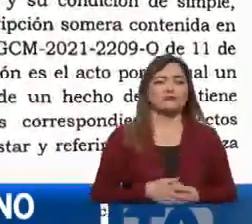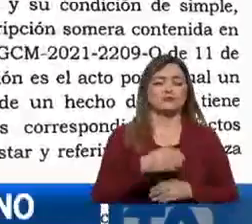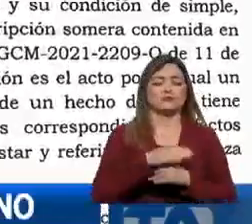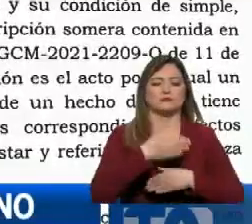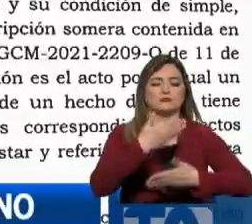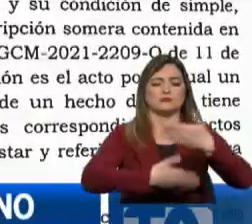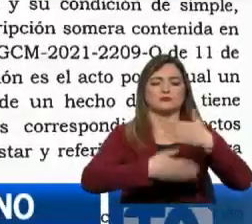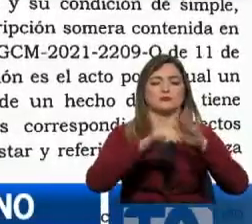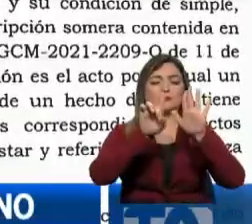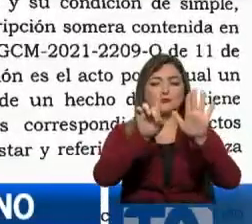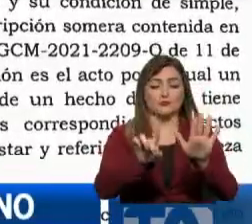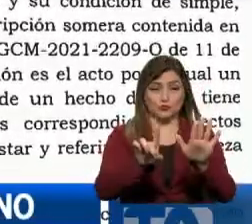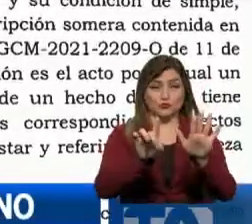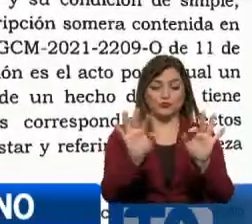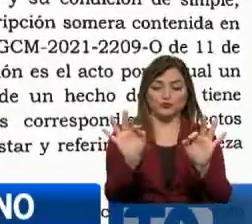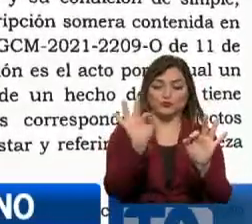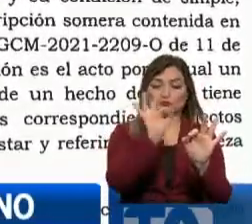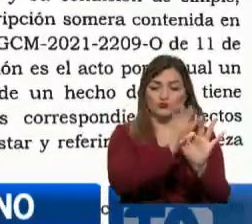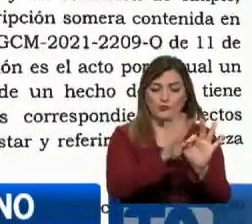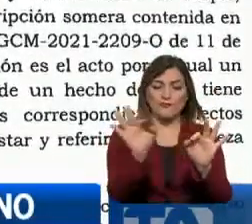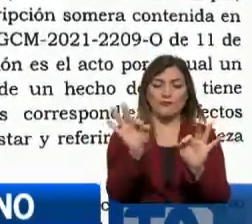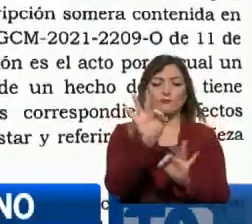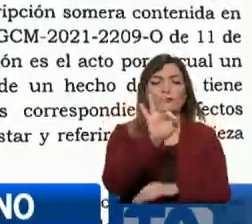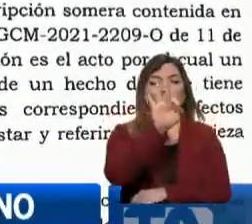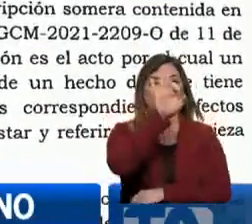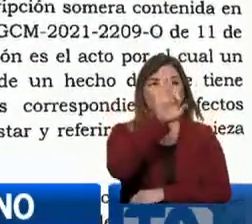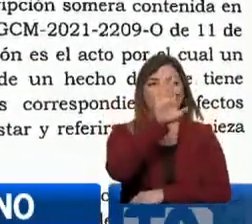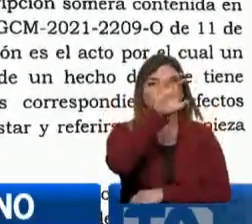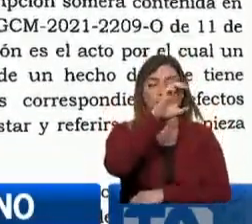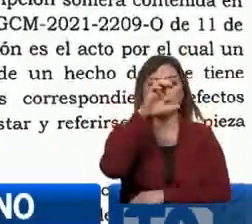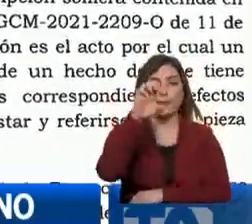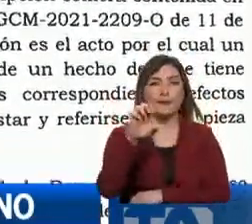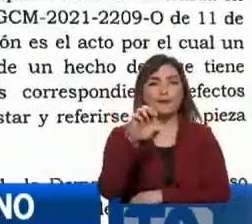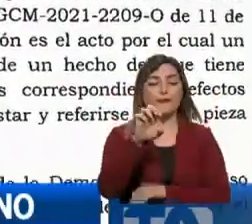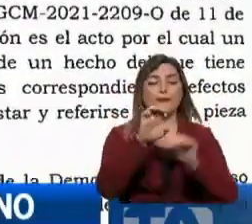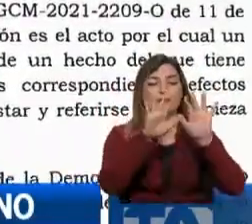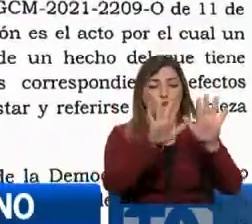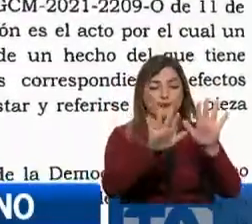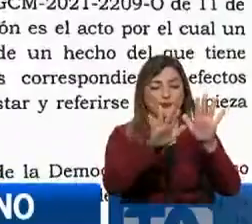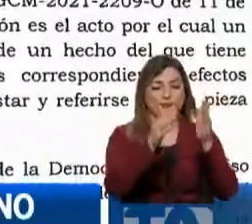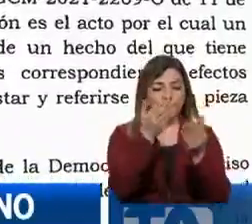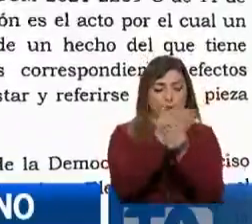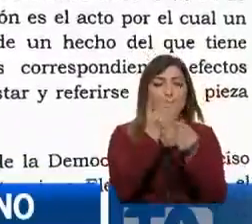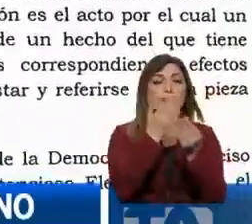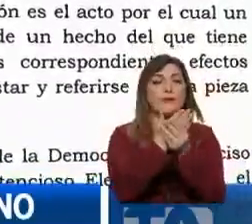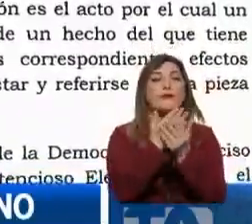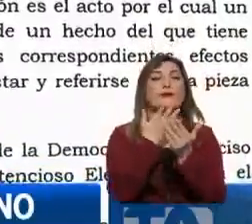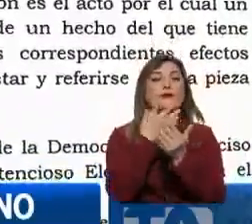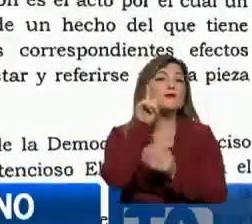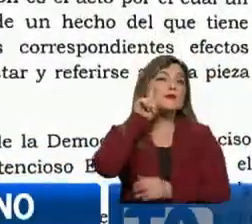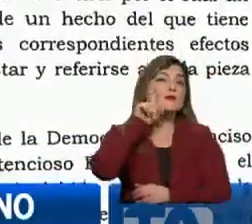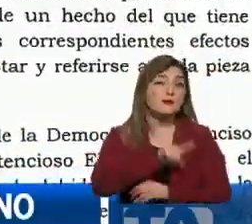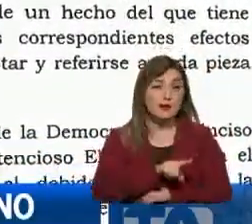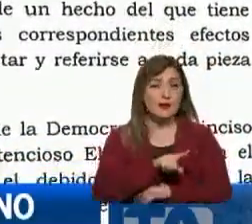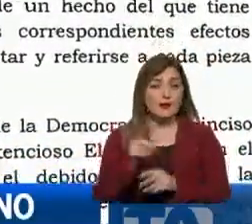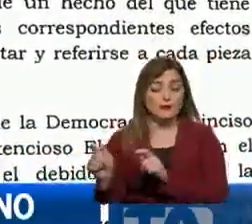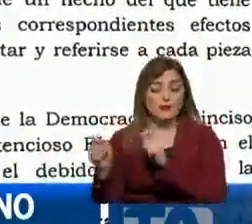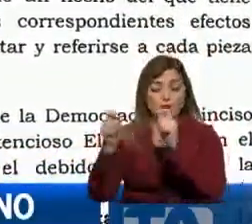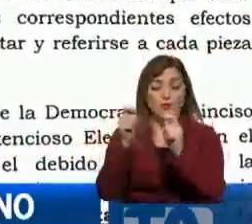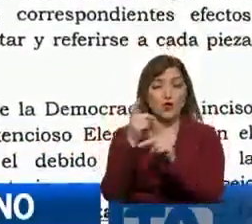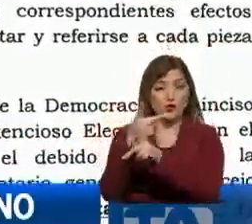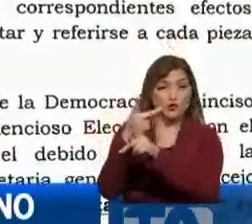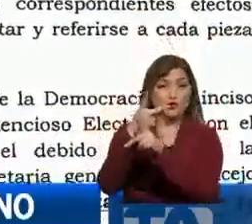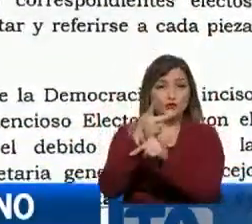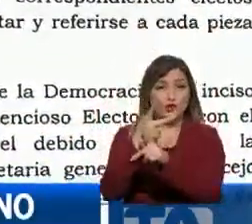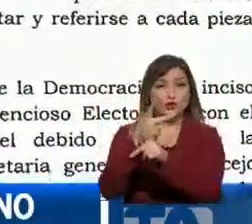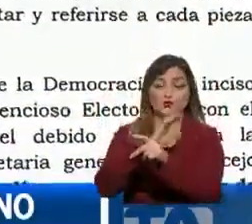el Tribunal Contencioso Electoral establece que las 10 carpetas color negro remitidas por el Consejo de Quito el viernes 11 de junio contienen